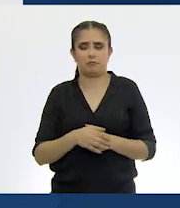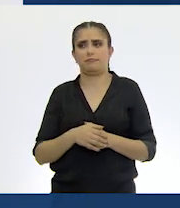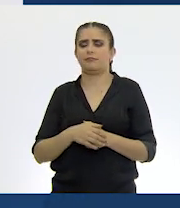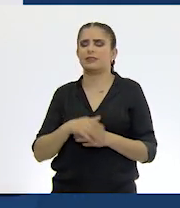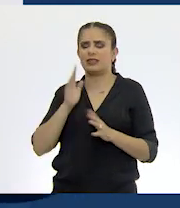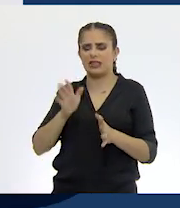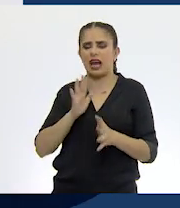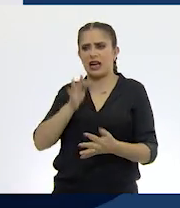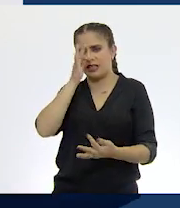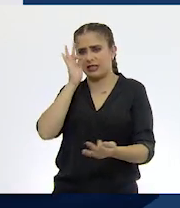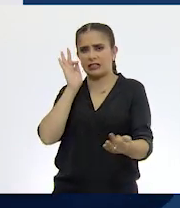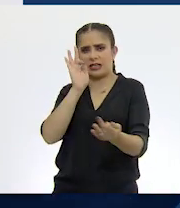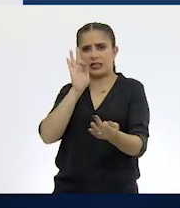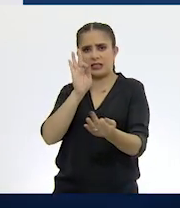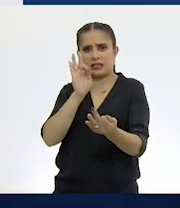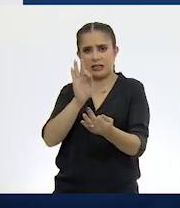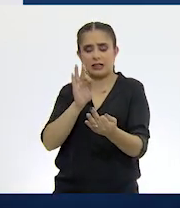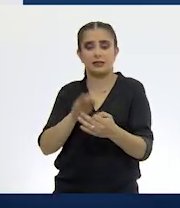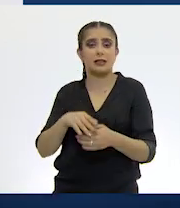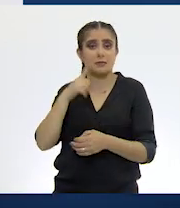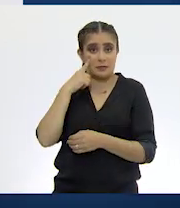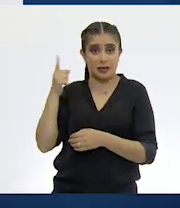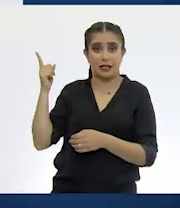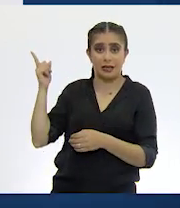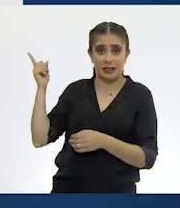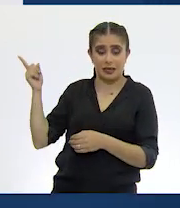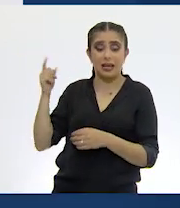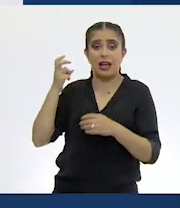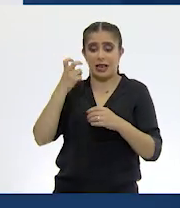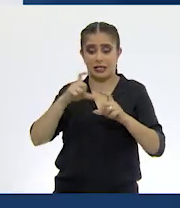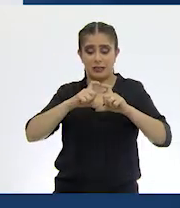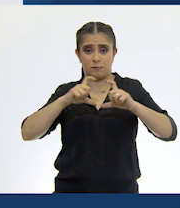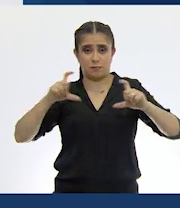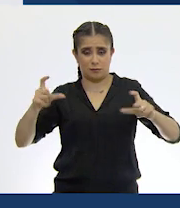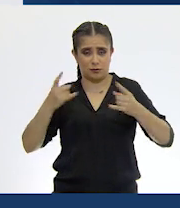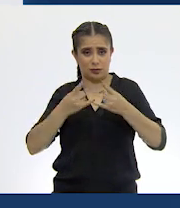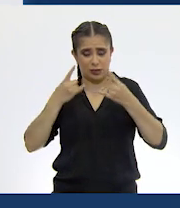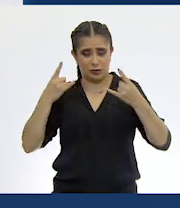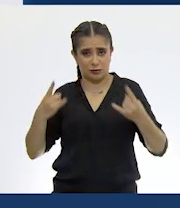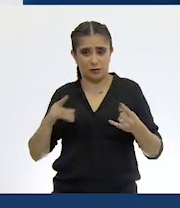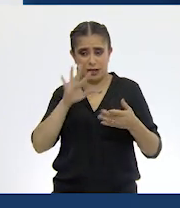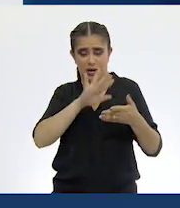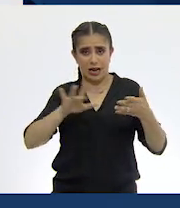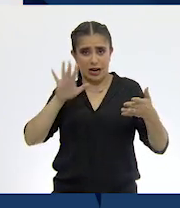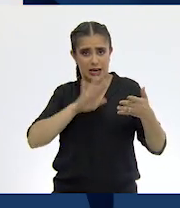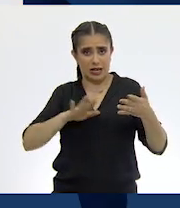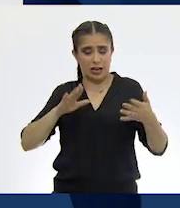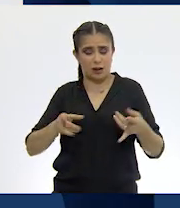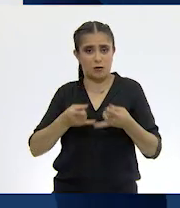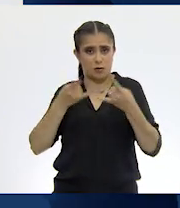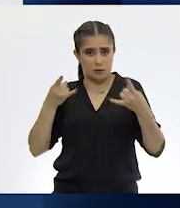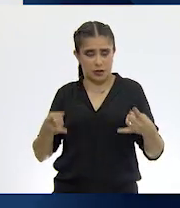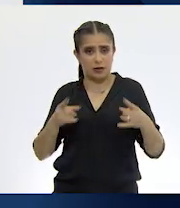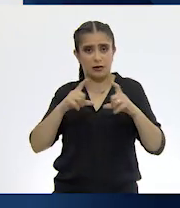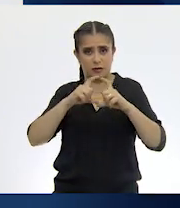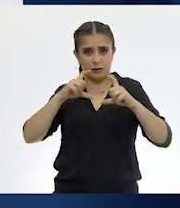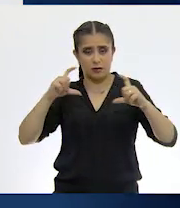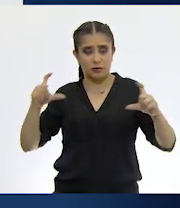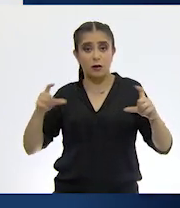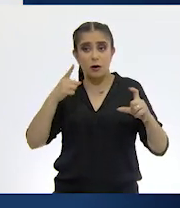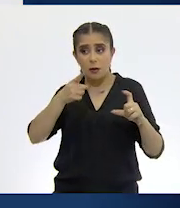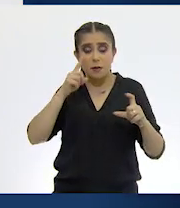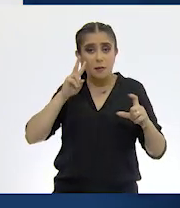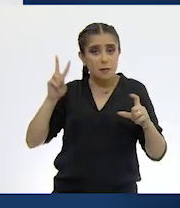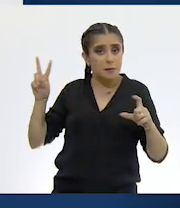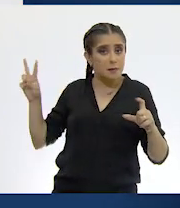estar cerca. Y ahí María nos acaba de leer un fragmento precisamente de ese cuento que también ya leímos, pero si tú te